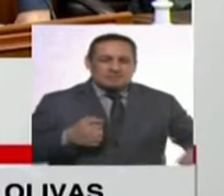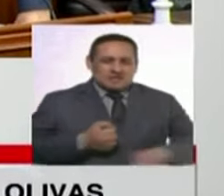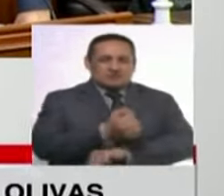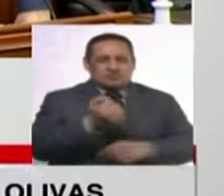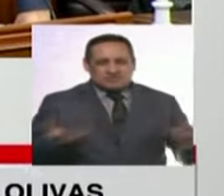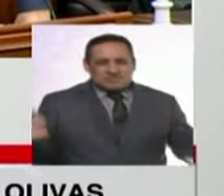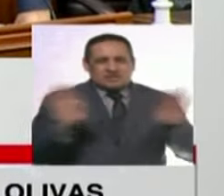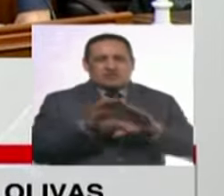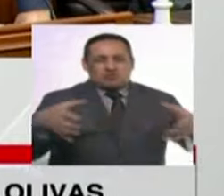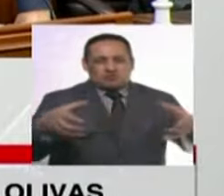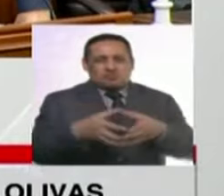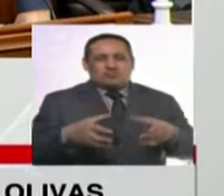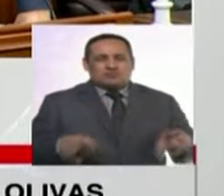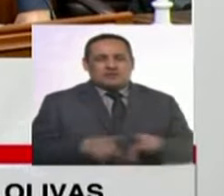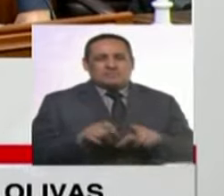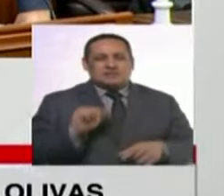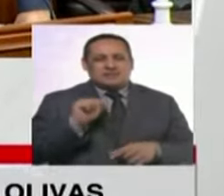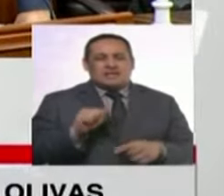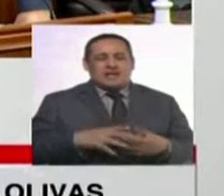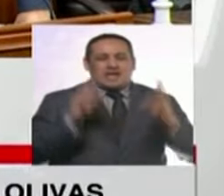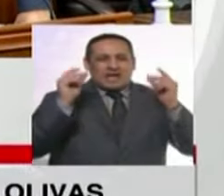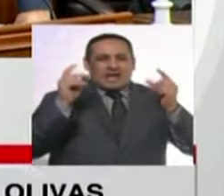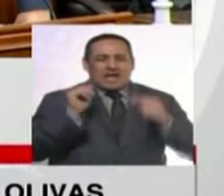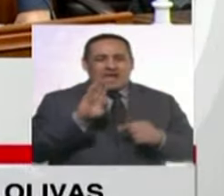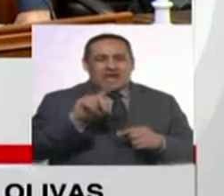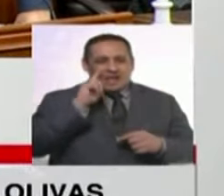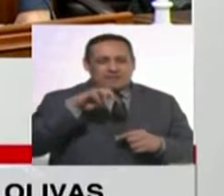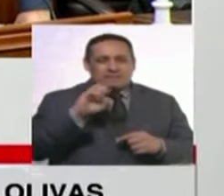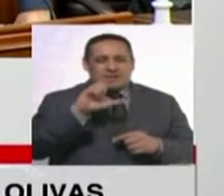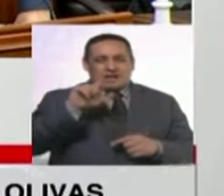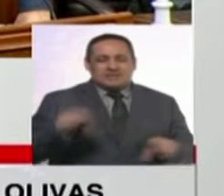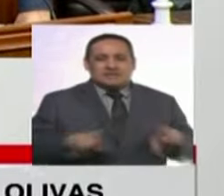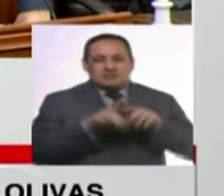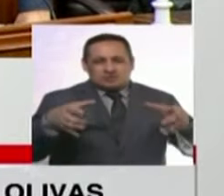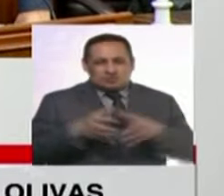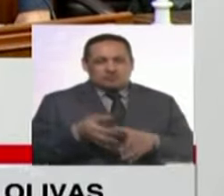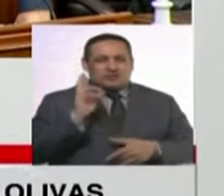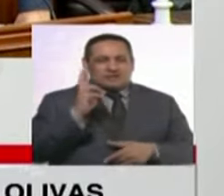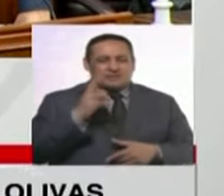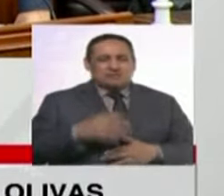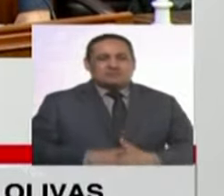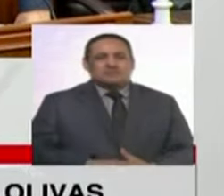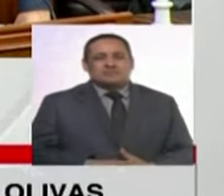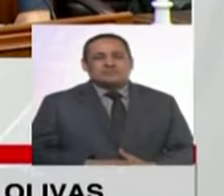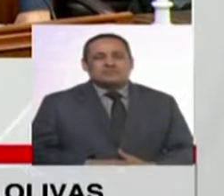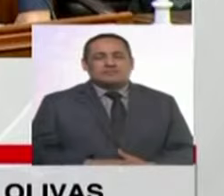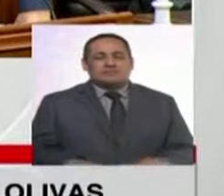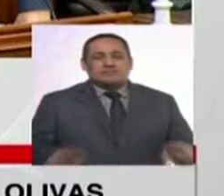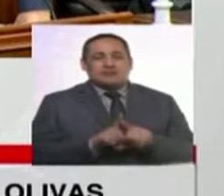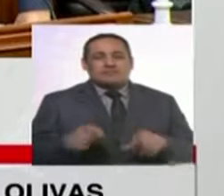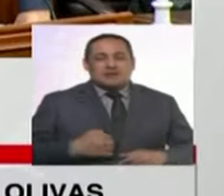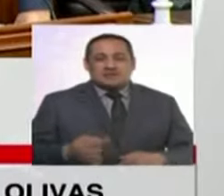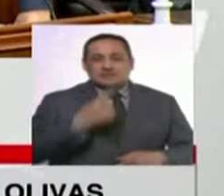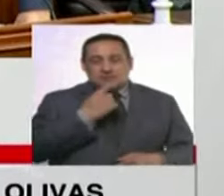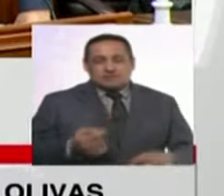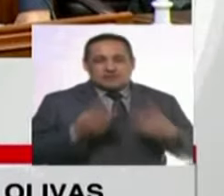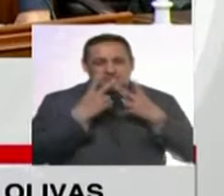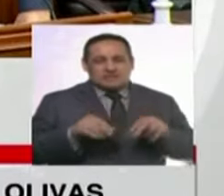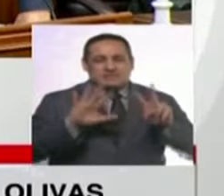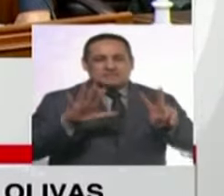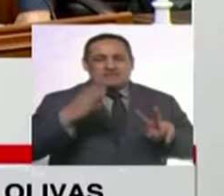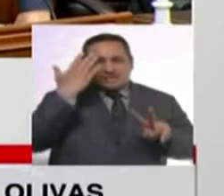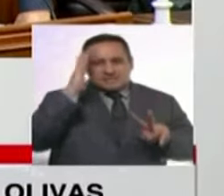hoy encerró a la cúpula de Ismael Guzmán y que combate a su remanentes estamos a siete